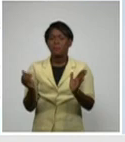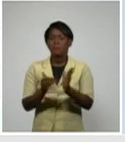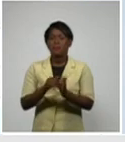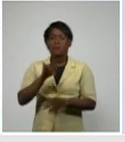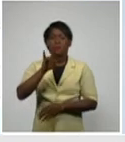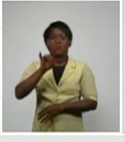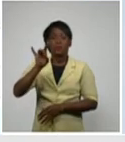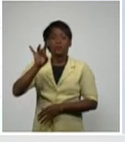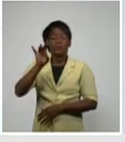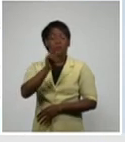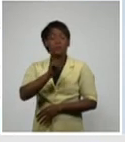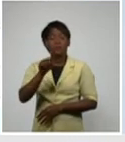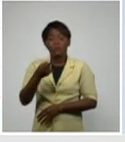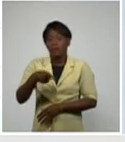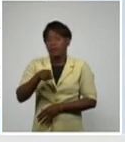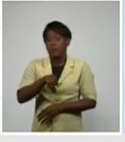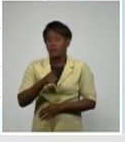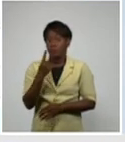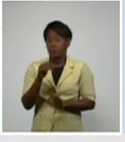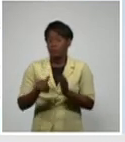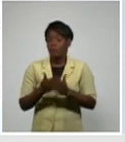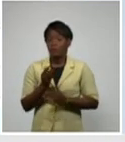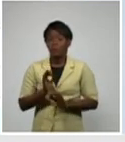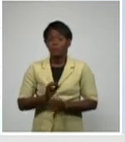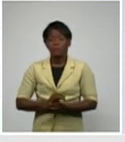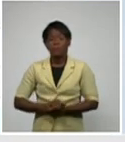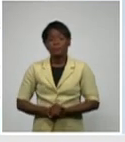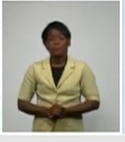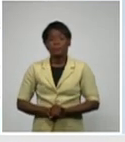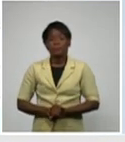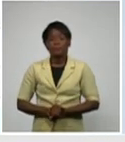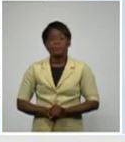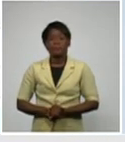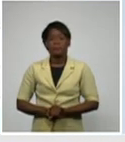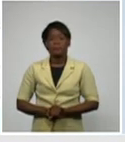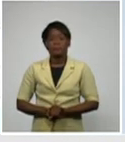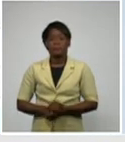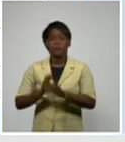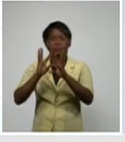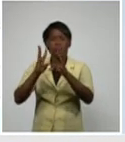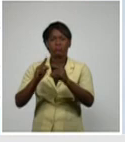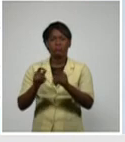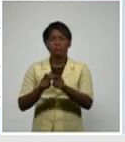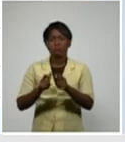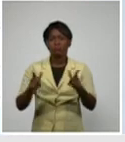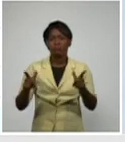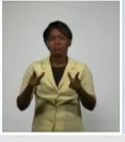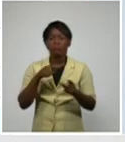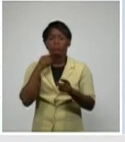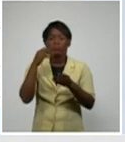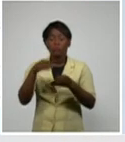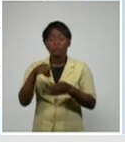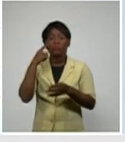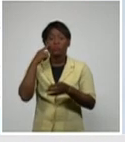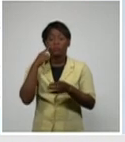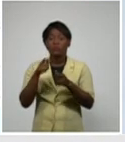10.915 ayer, y la cifra de fallecidos pues ya se incrementa a